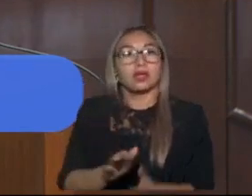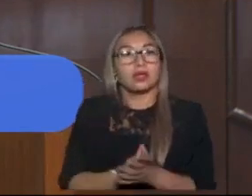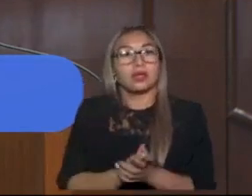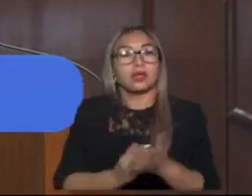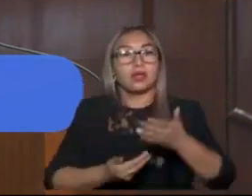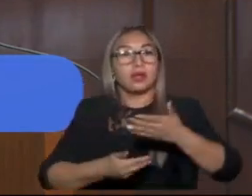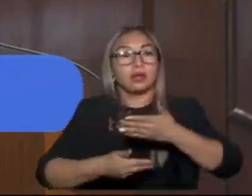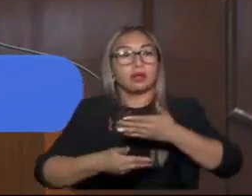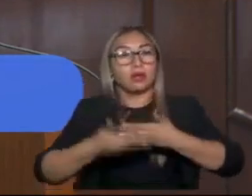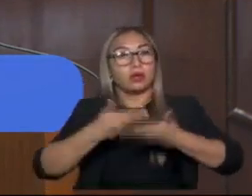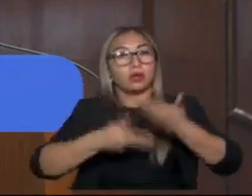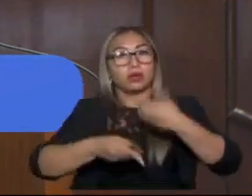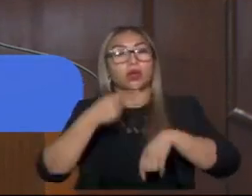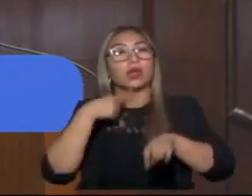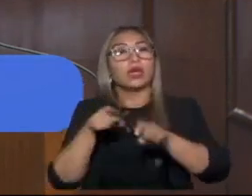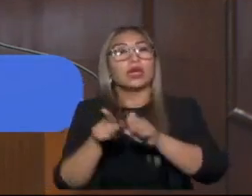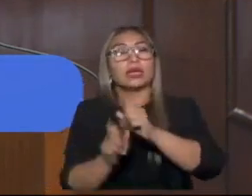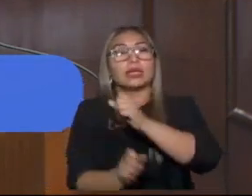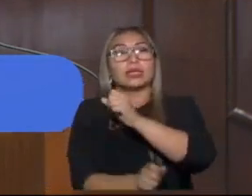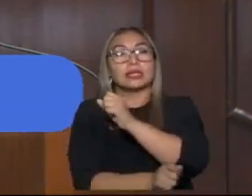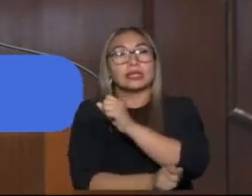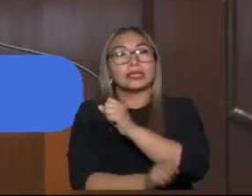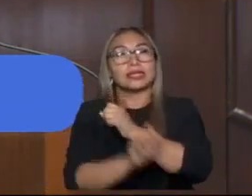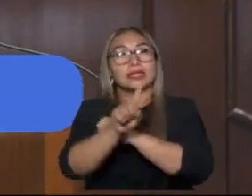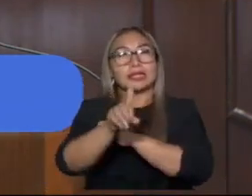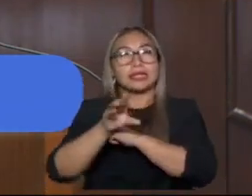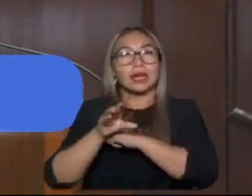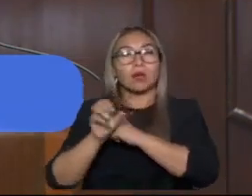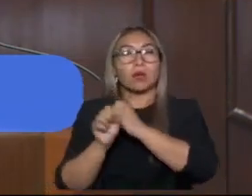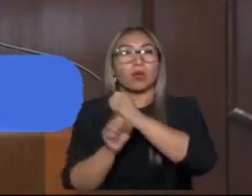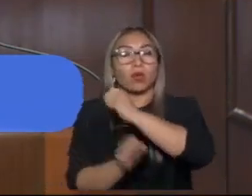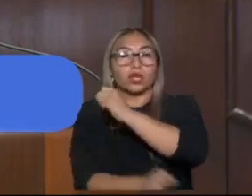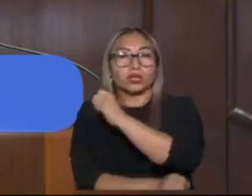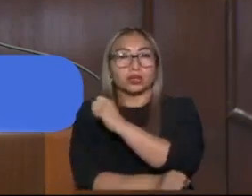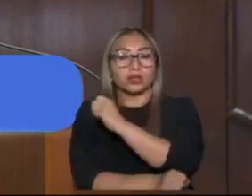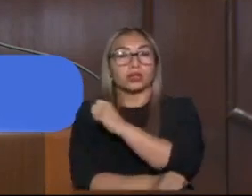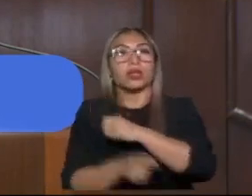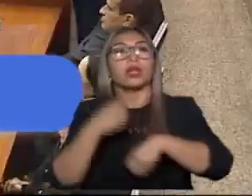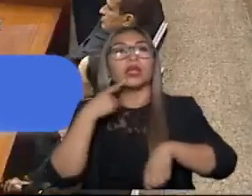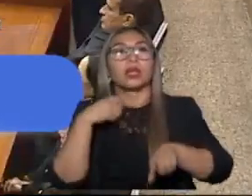construcción a nivel nacional de 100 puentes modulares para el progreso.